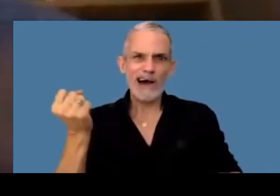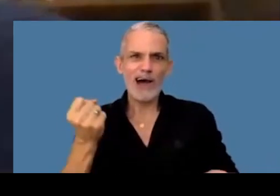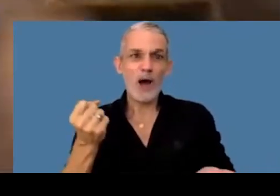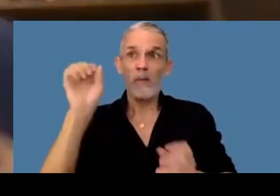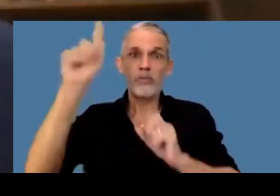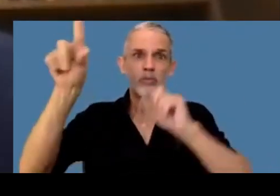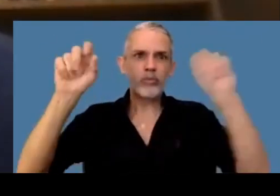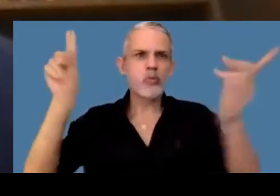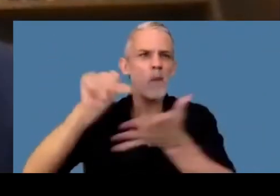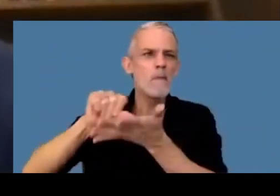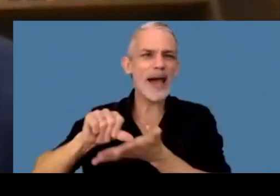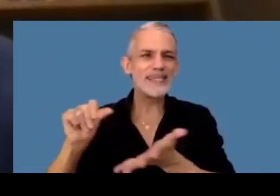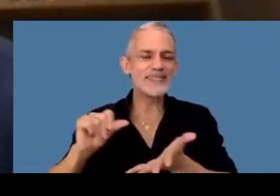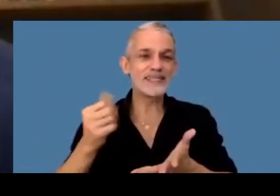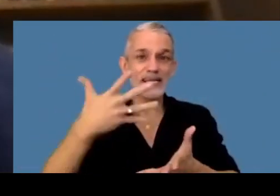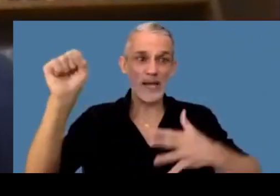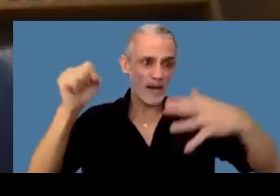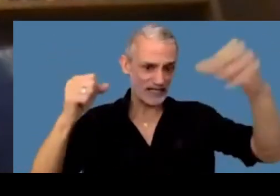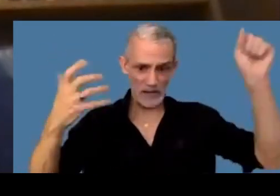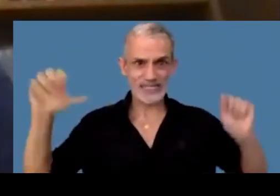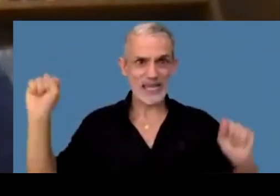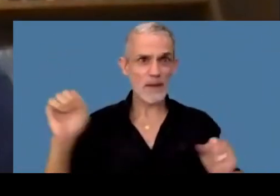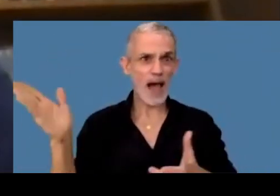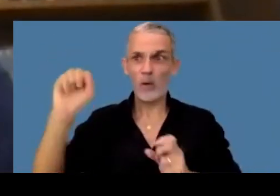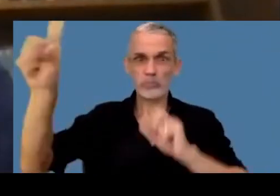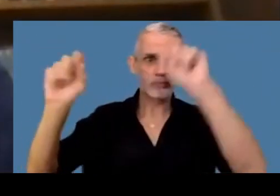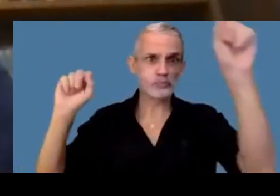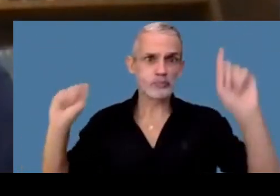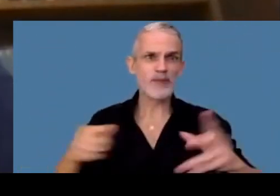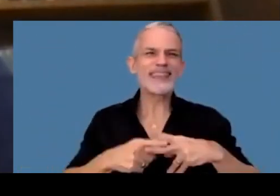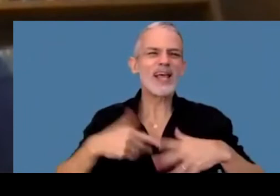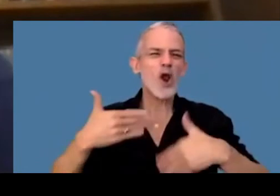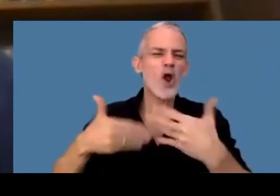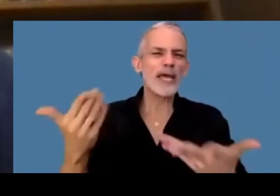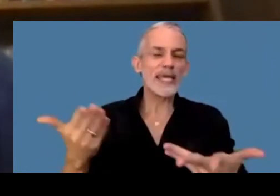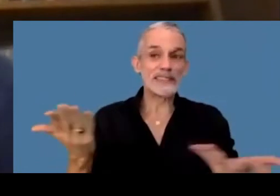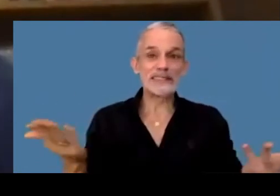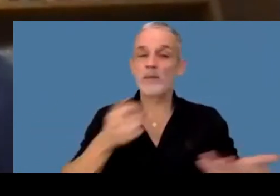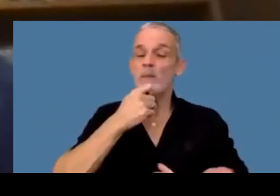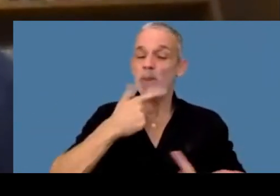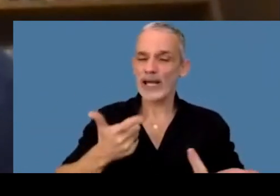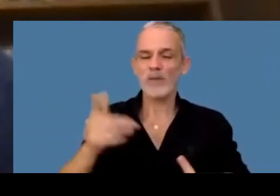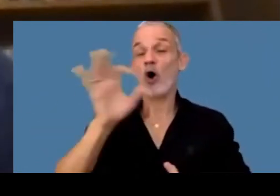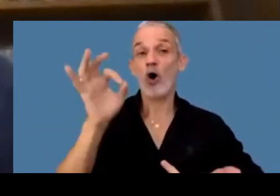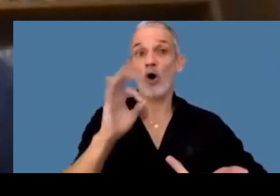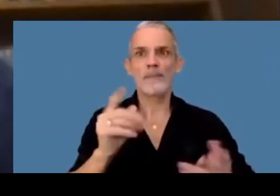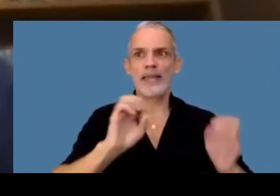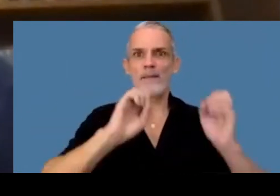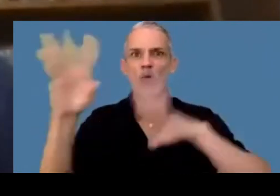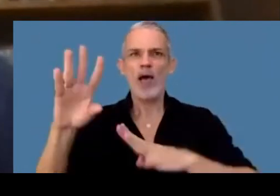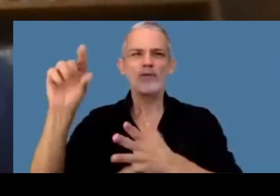llevando de nuevo a sus países. o se están trasladando a